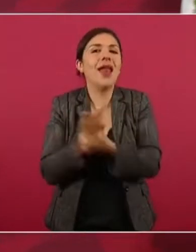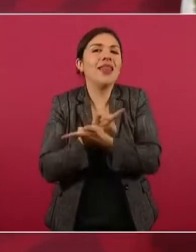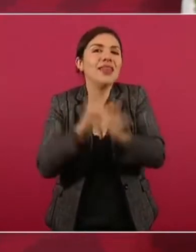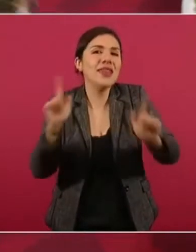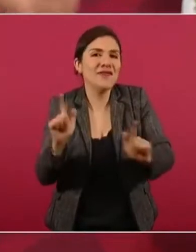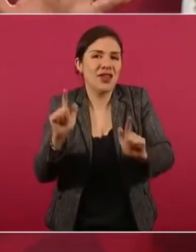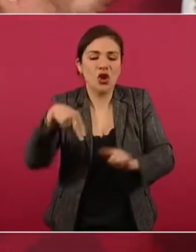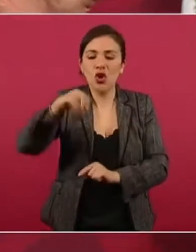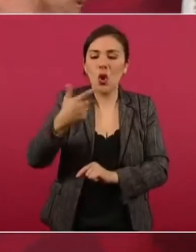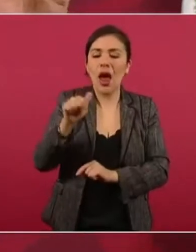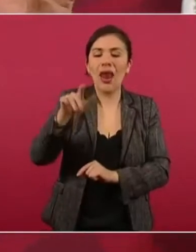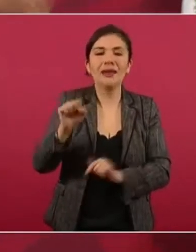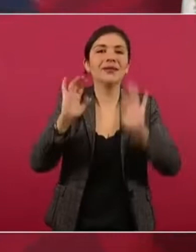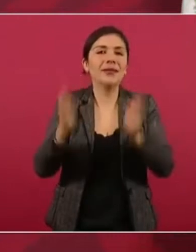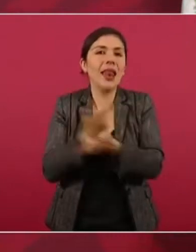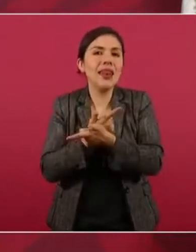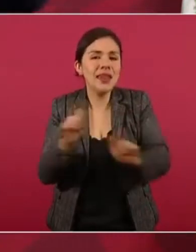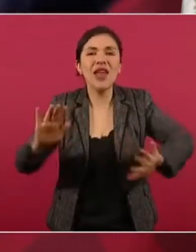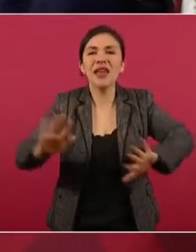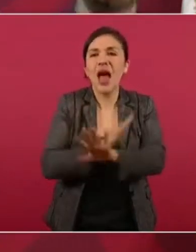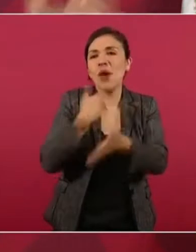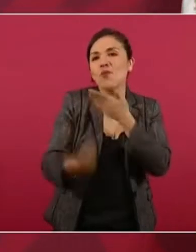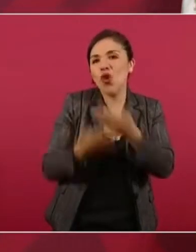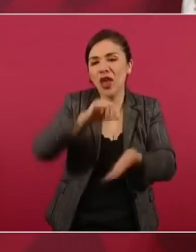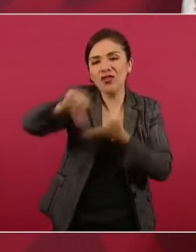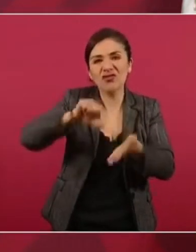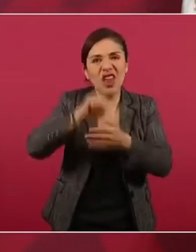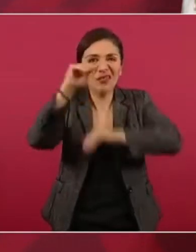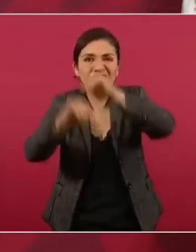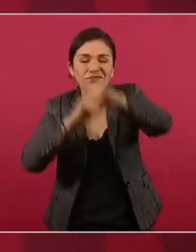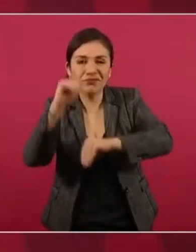de Nogales y remodelar su centro.